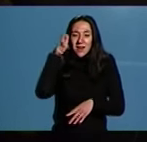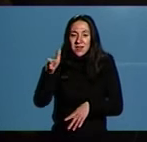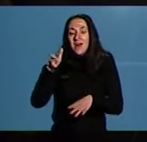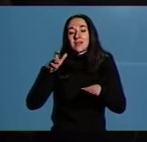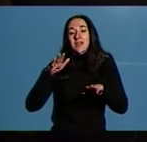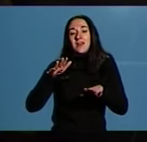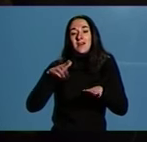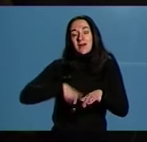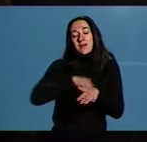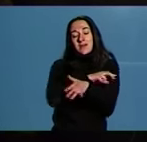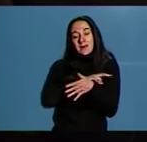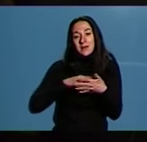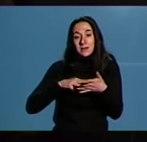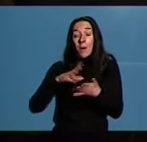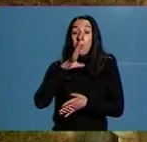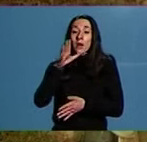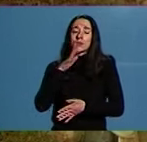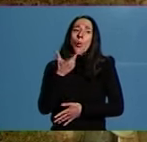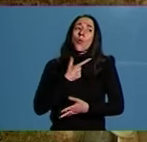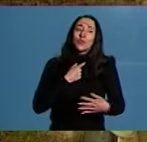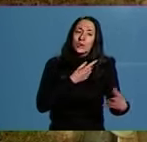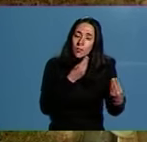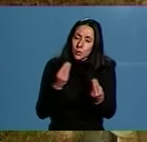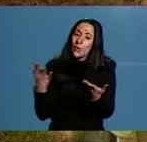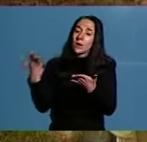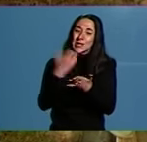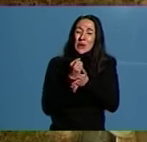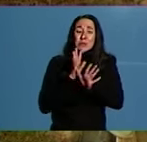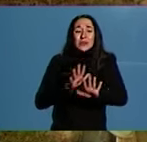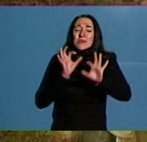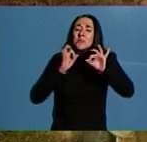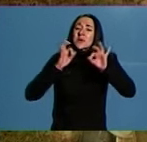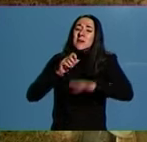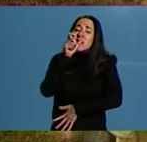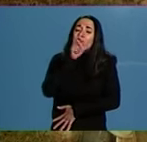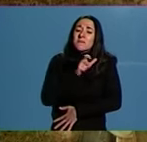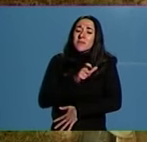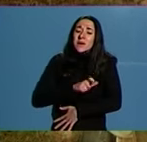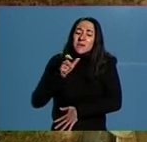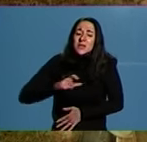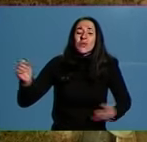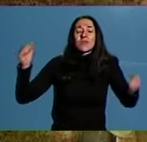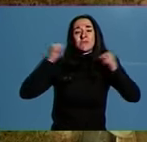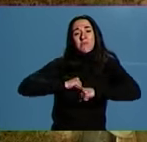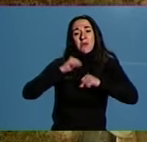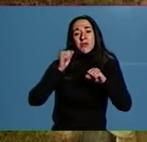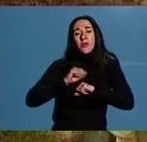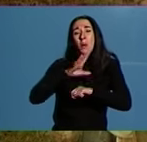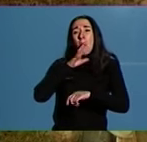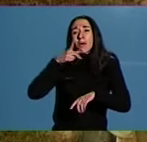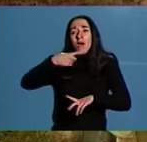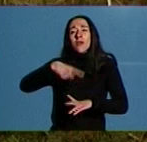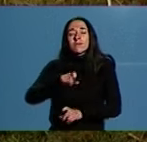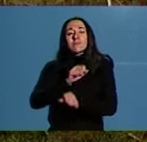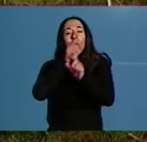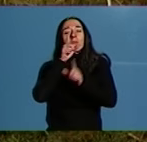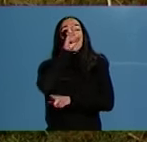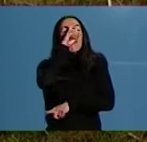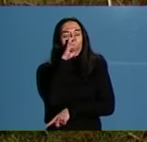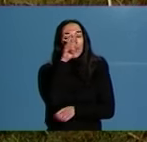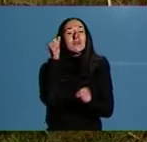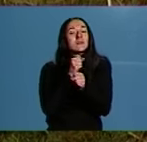Galicia. Por iso, me gusta moito a todos, pero especialmente pois, as persoas maiores, porque recordan